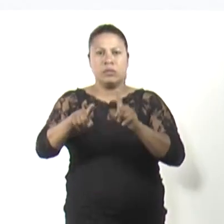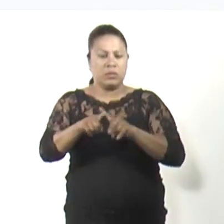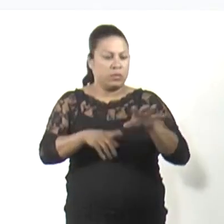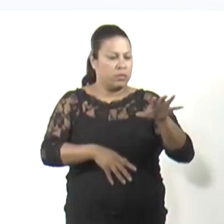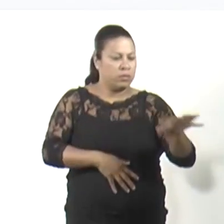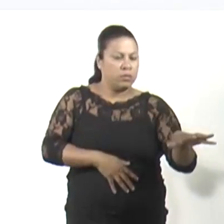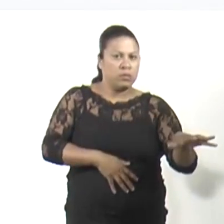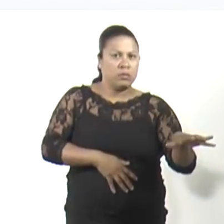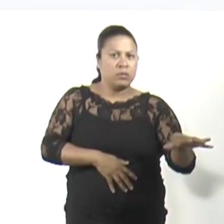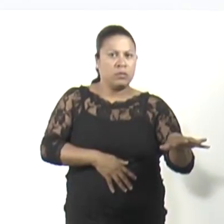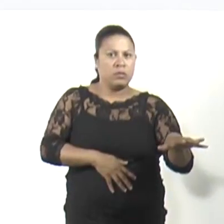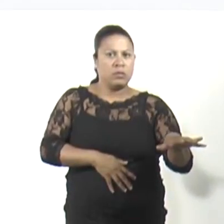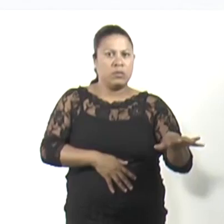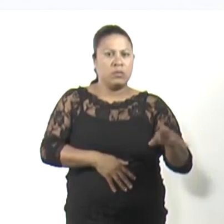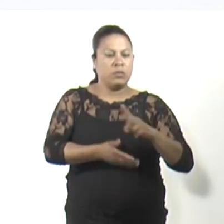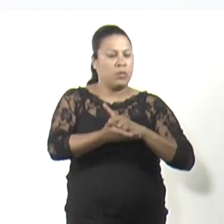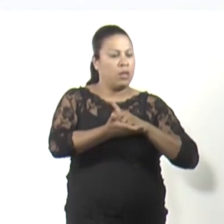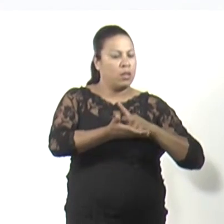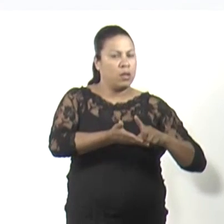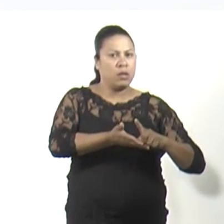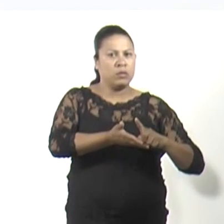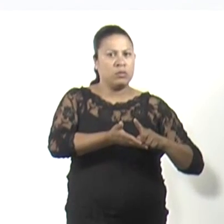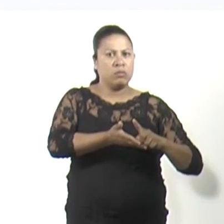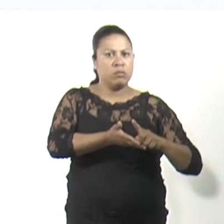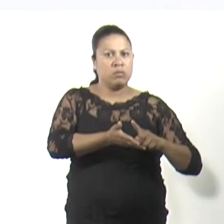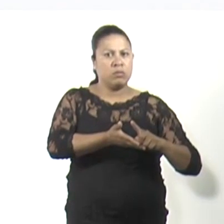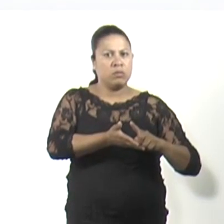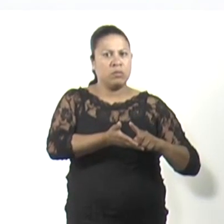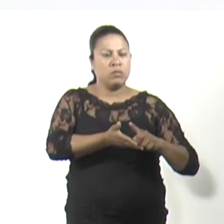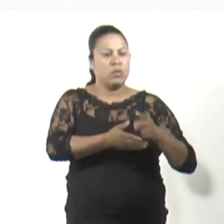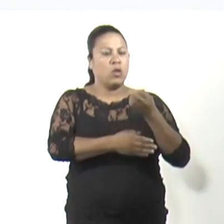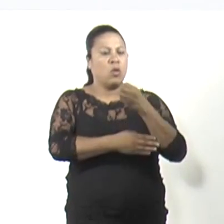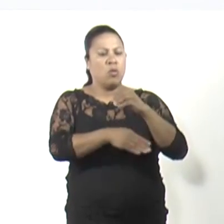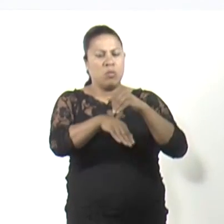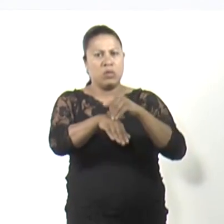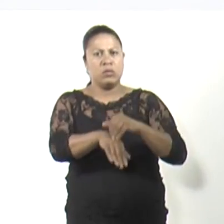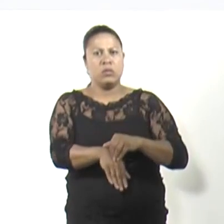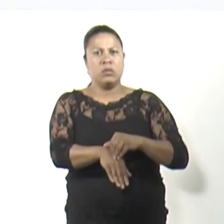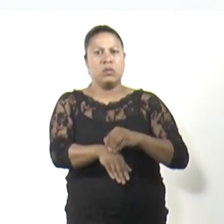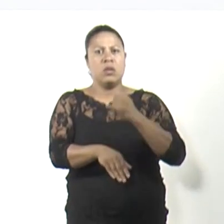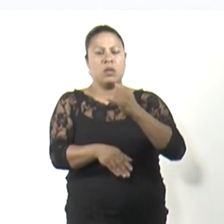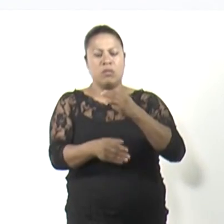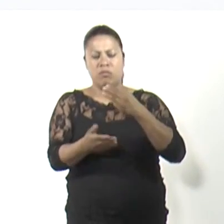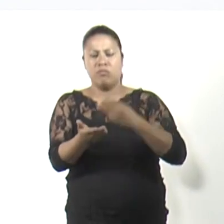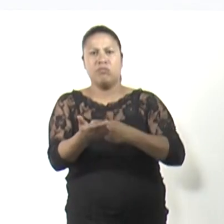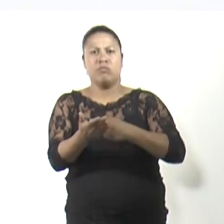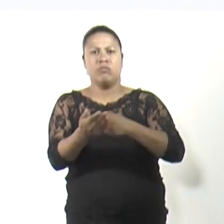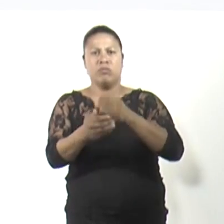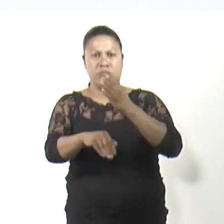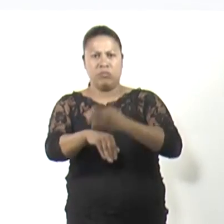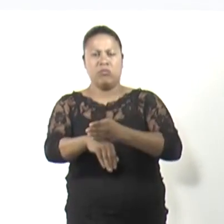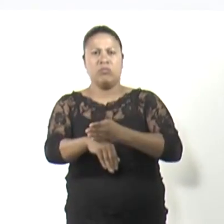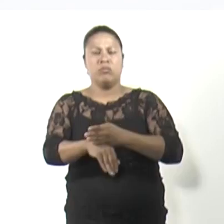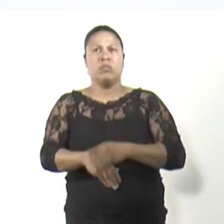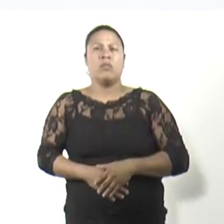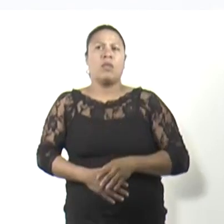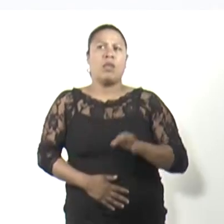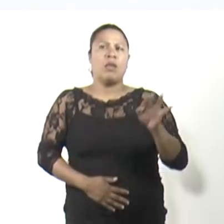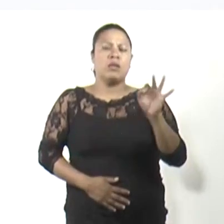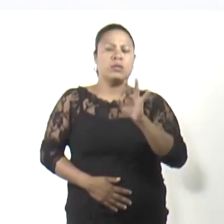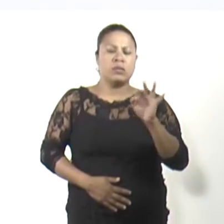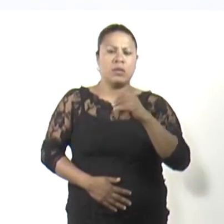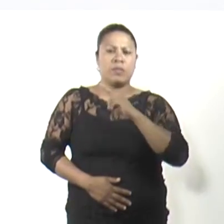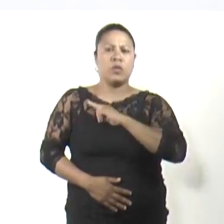diferencia entre derecho, obligación y sanción? Además de lo que